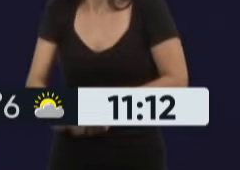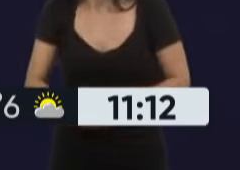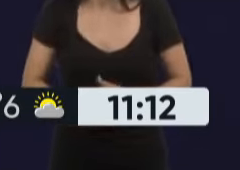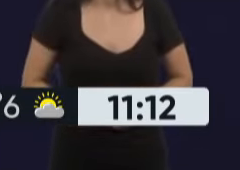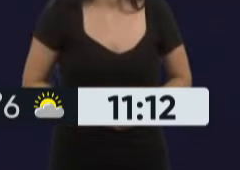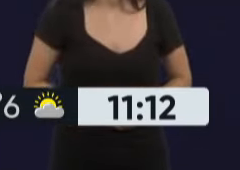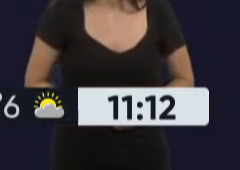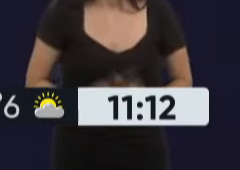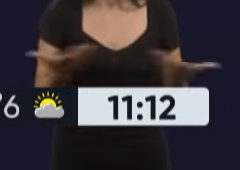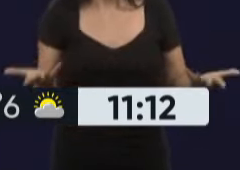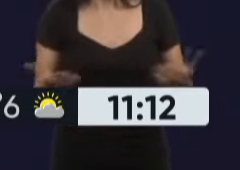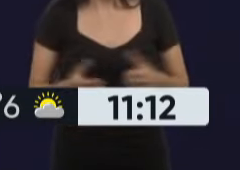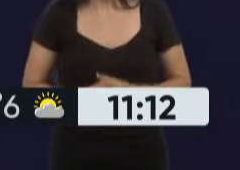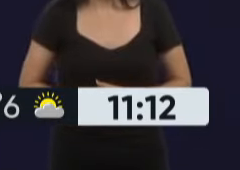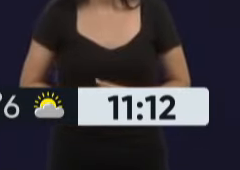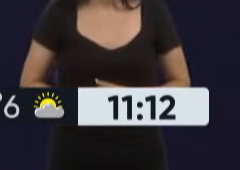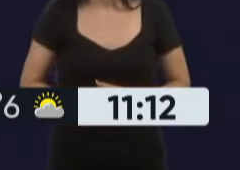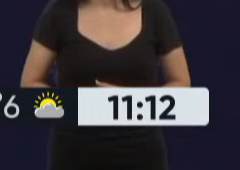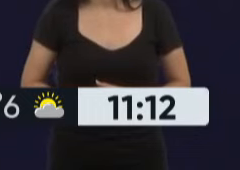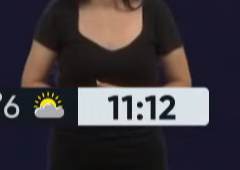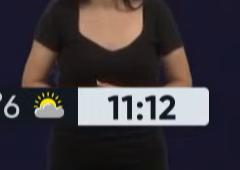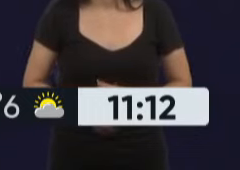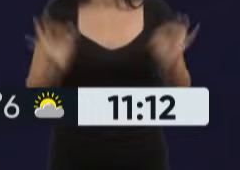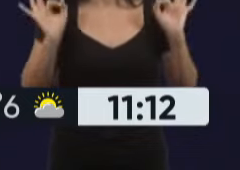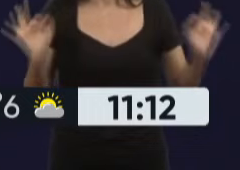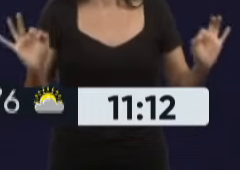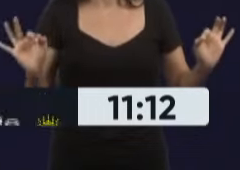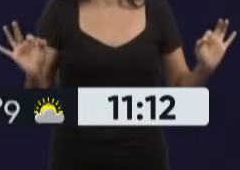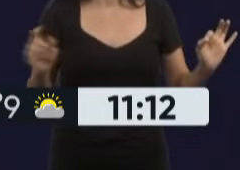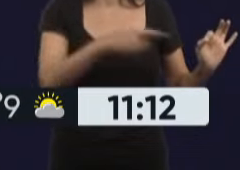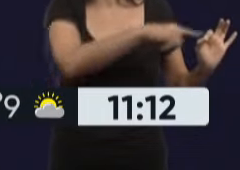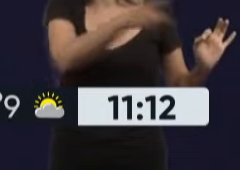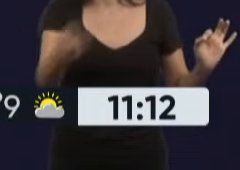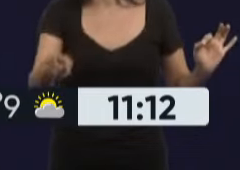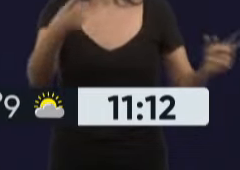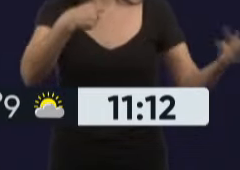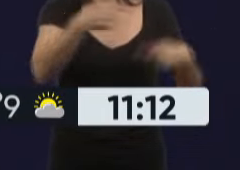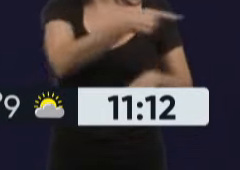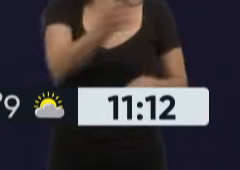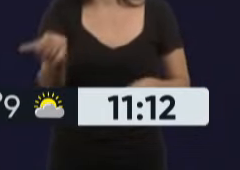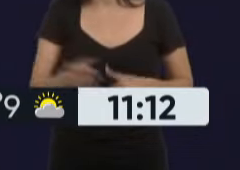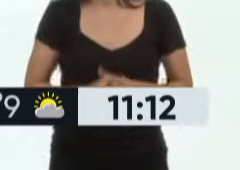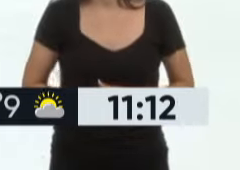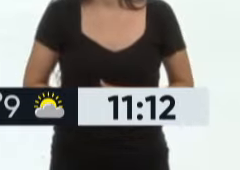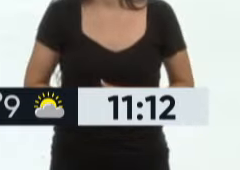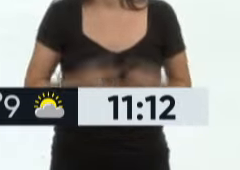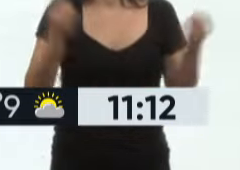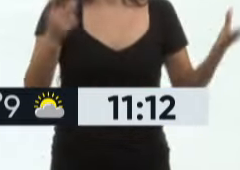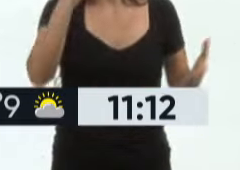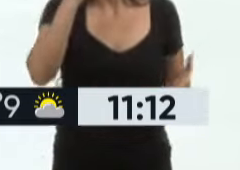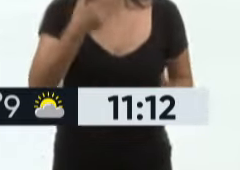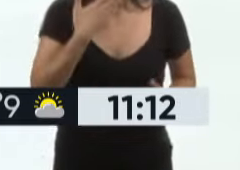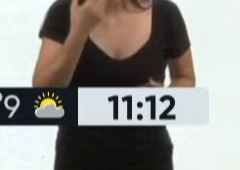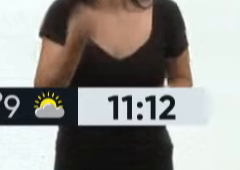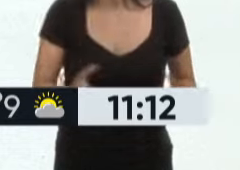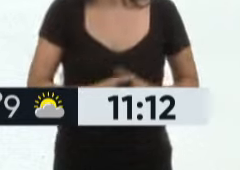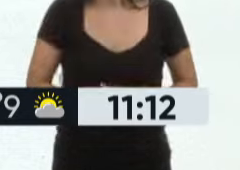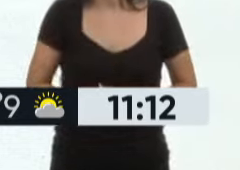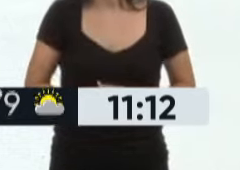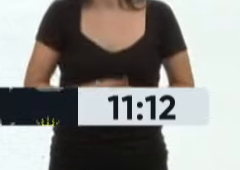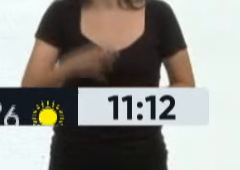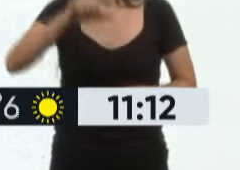argentino bueno esto ha sido todo de mi parte los escucho qué tal comoo estás de